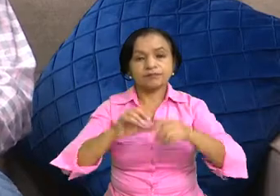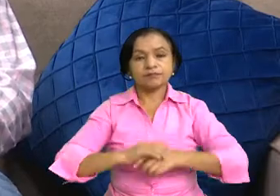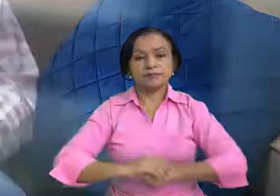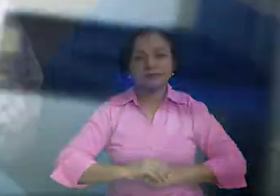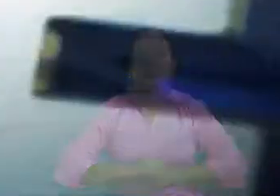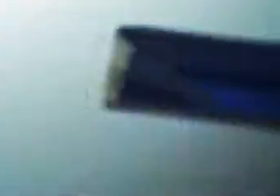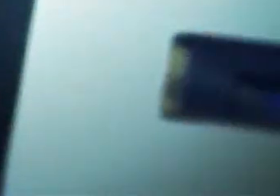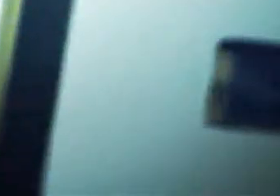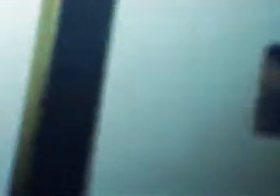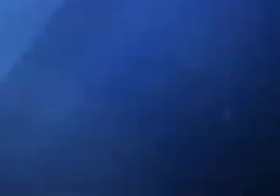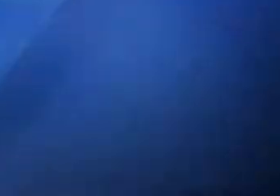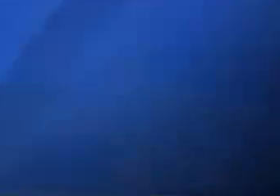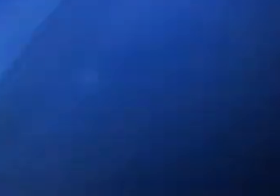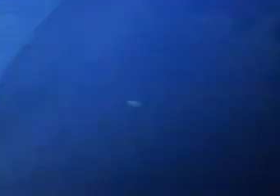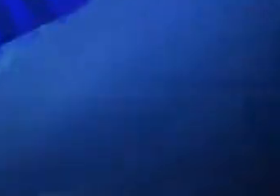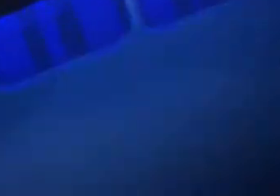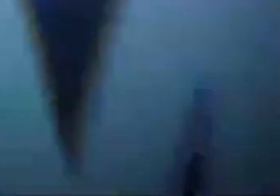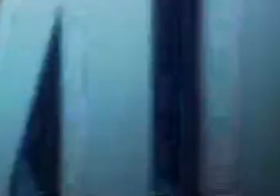volvemos.